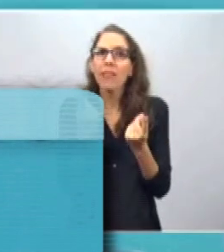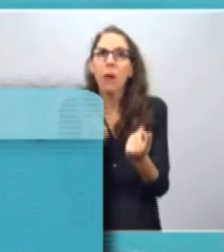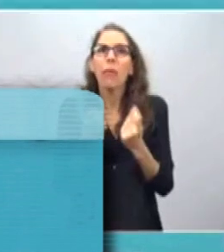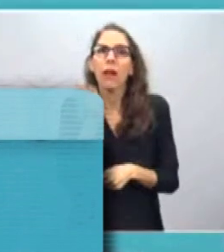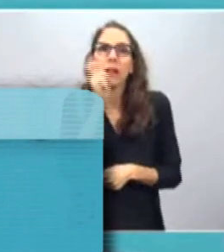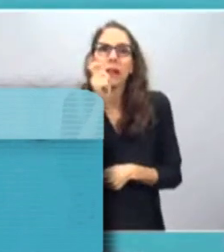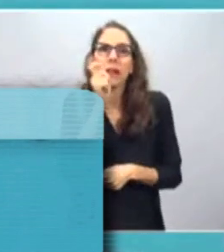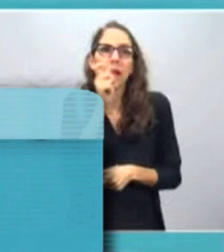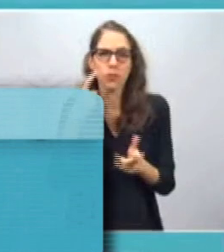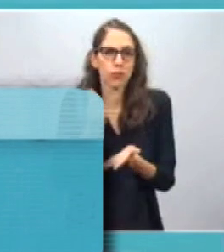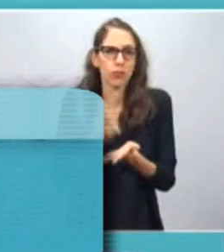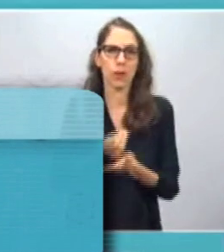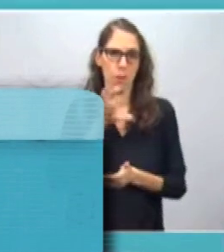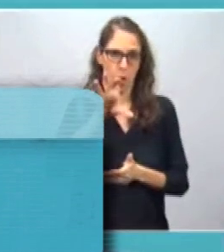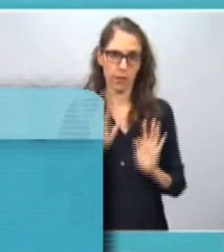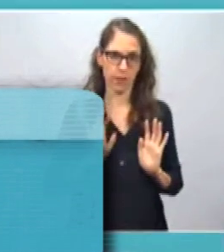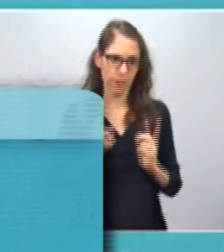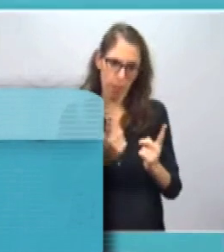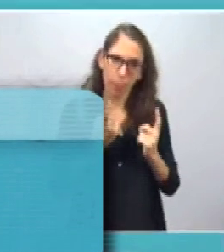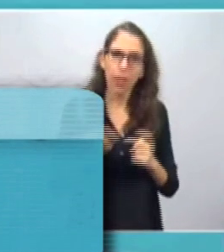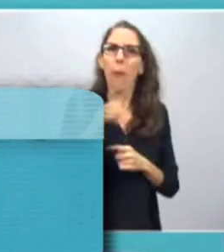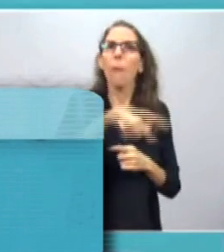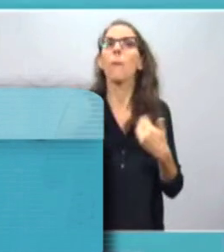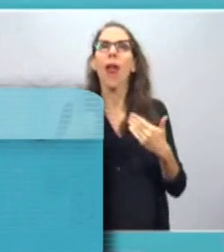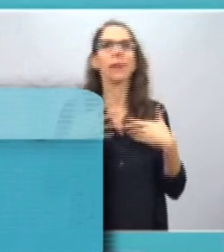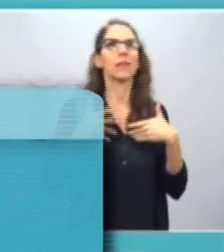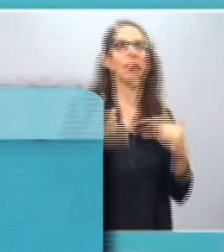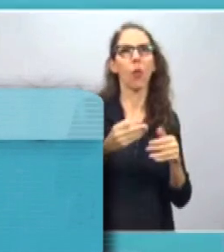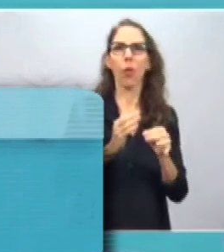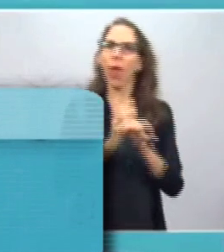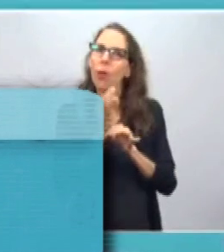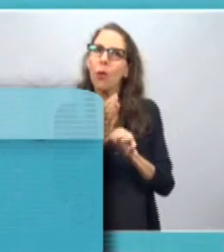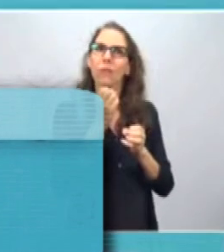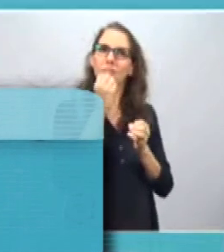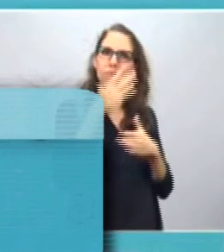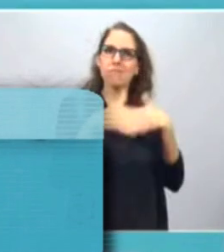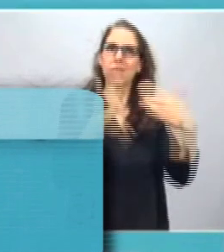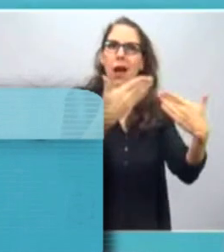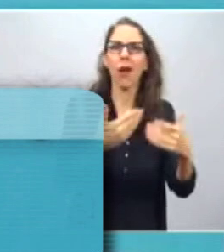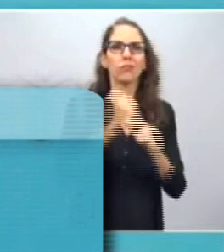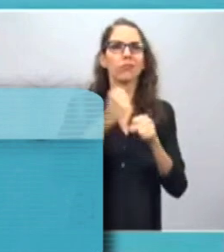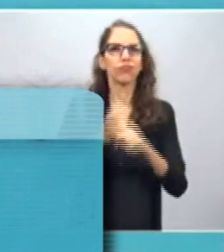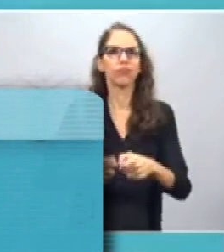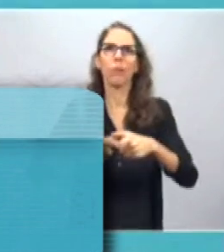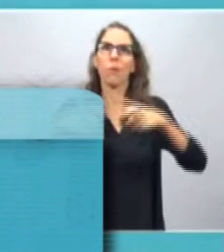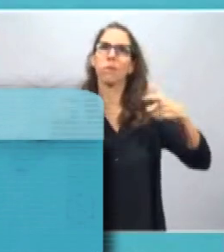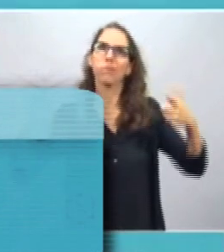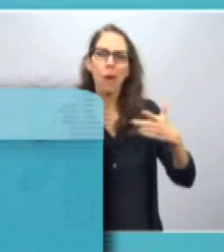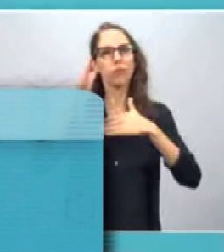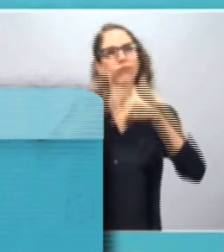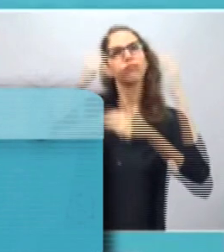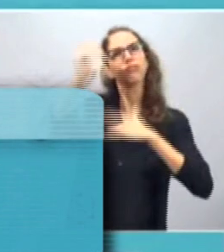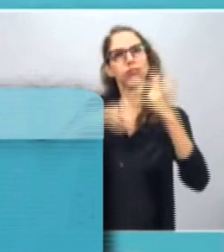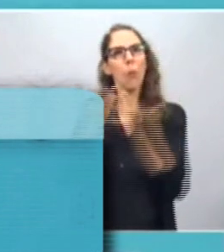tener mejor acceso a la salud, a la educación, para mayor generación de empleo, para generación de obras